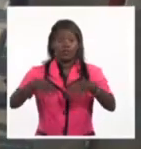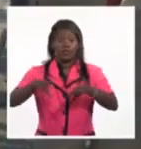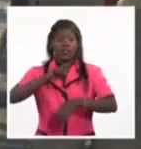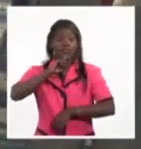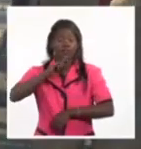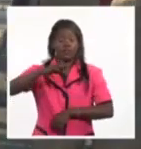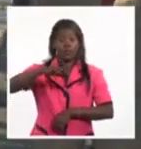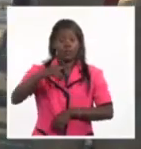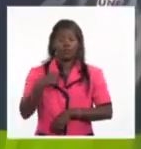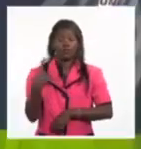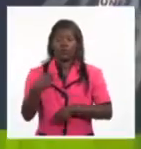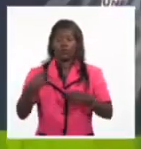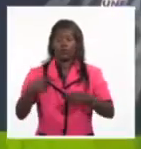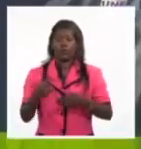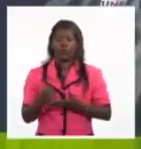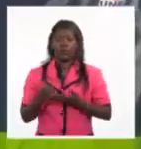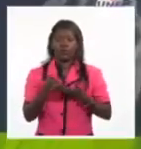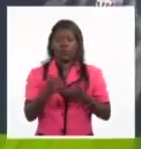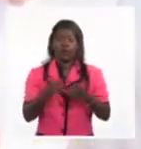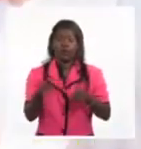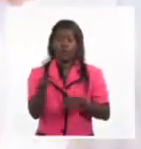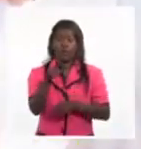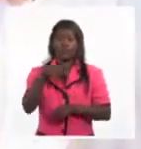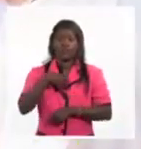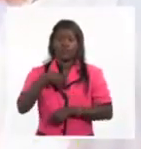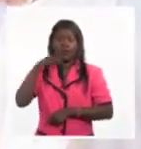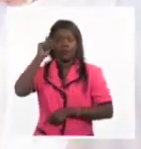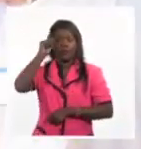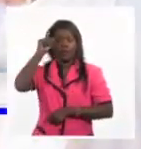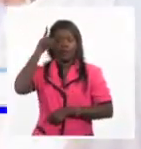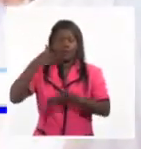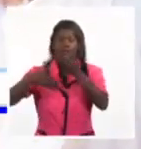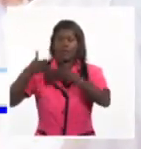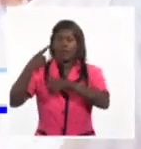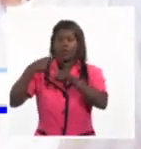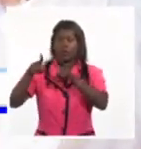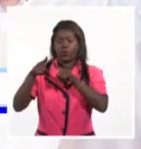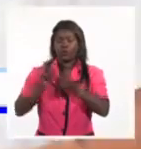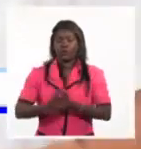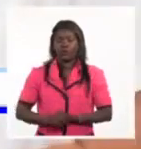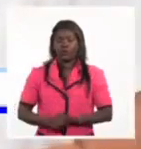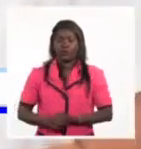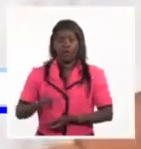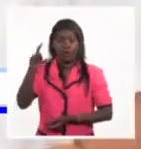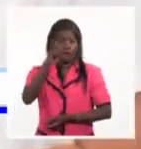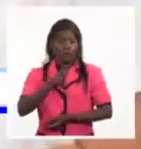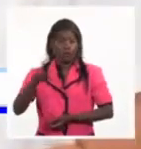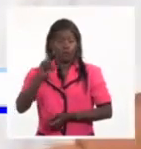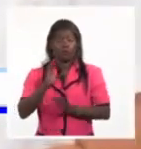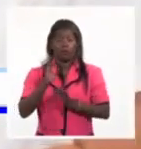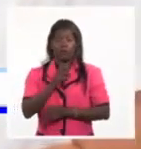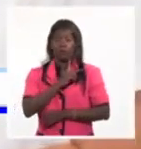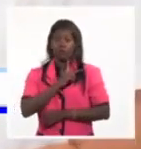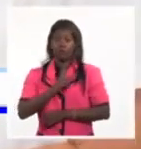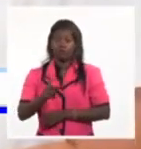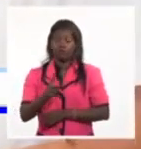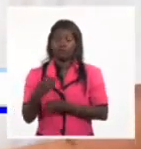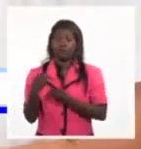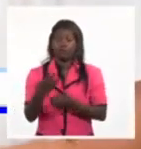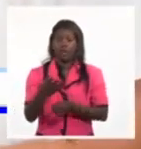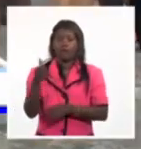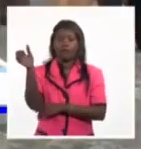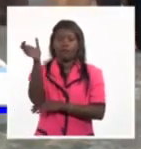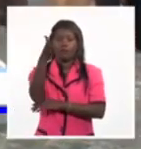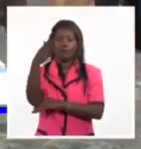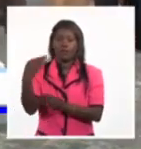y de las que se tienen experiencias acumuladas. En representación de los camagüeyanos y con la solidaridad como bandera, 18